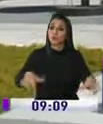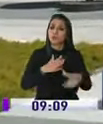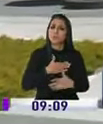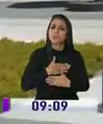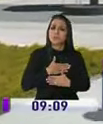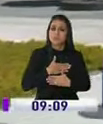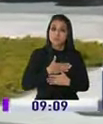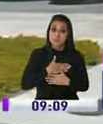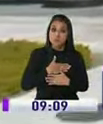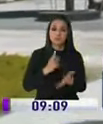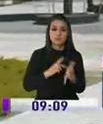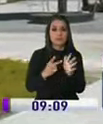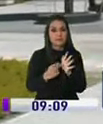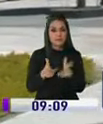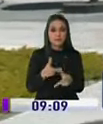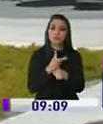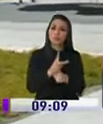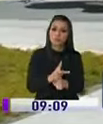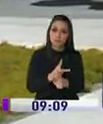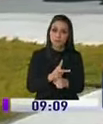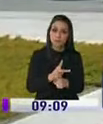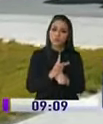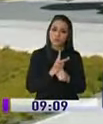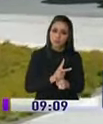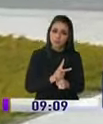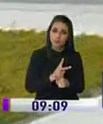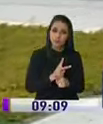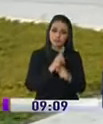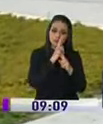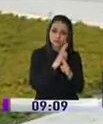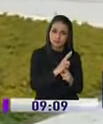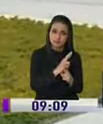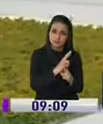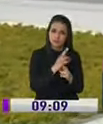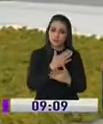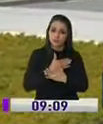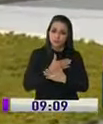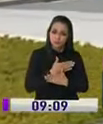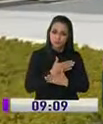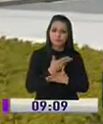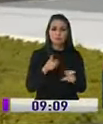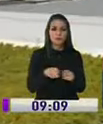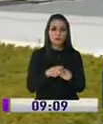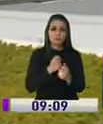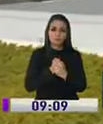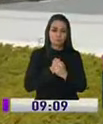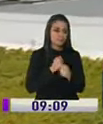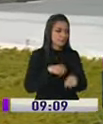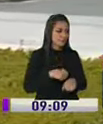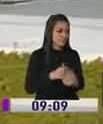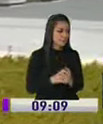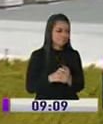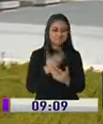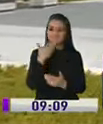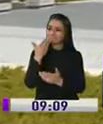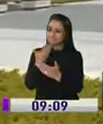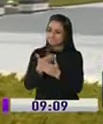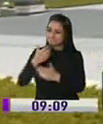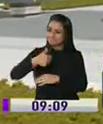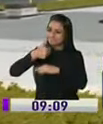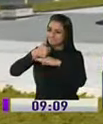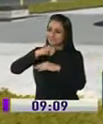los vecinos, los usuarios, es cuando realmente cuidamos y empezamos a apreciar y hacerlo como nuestro. Realmente. Perfecto, muchísimas